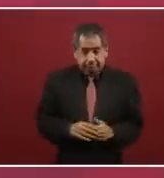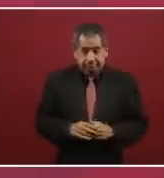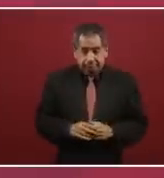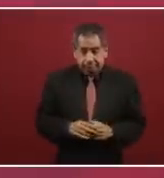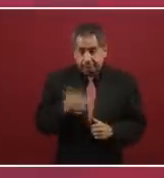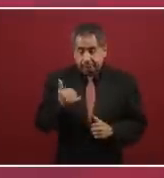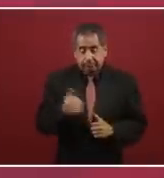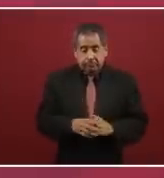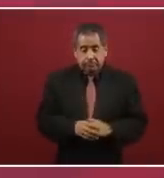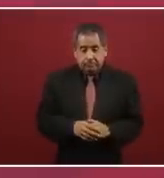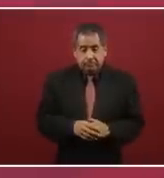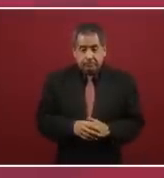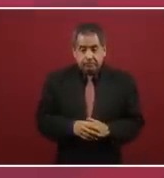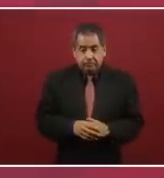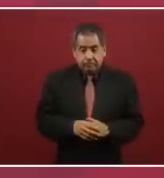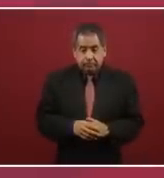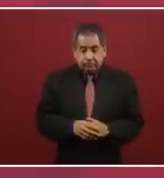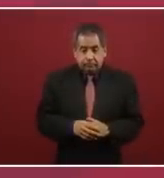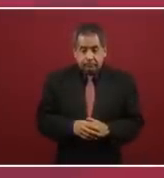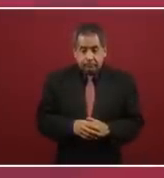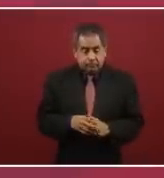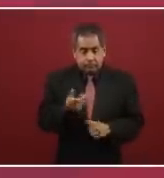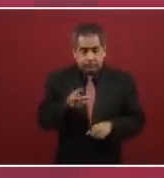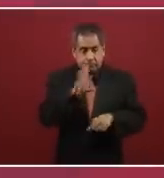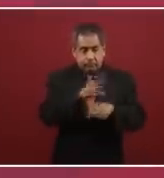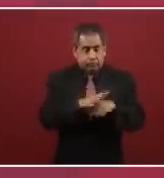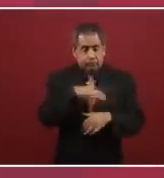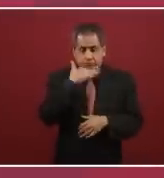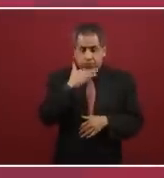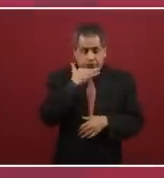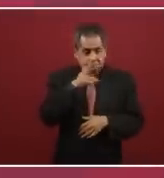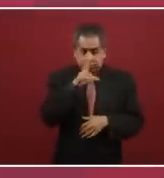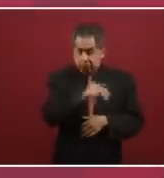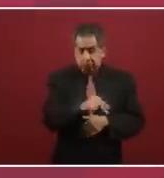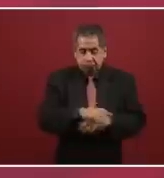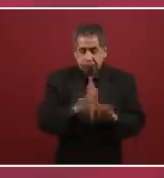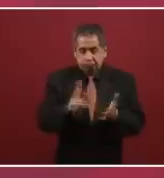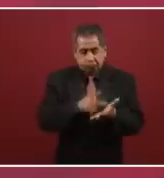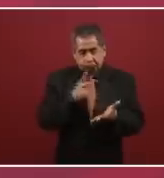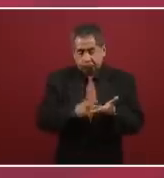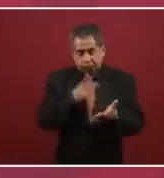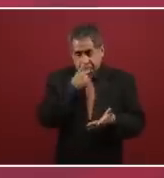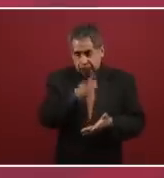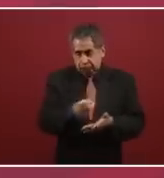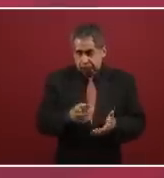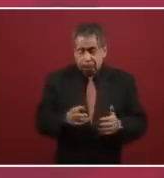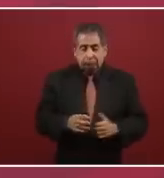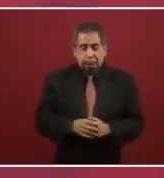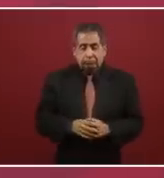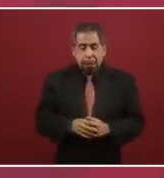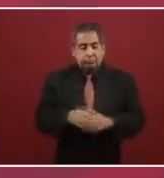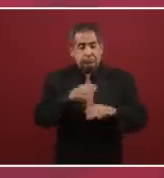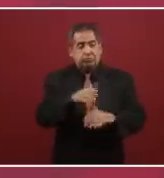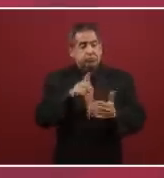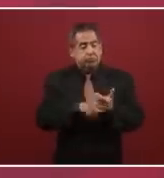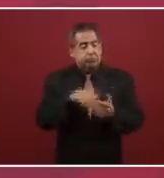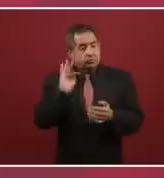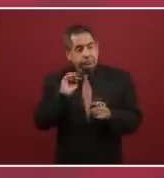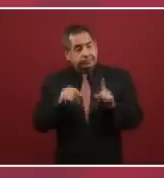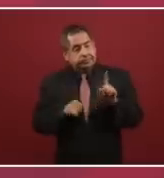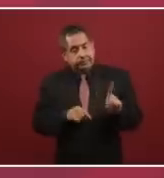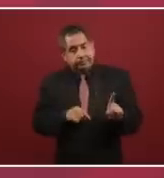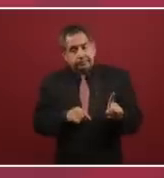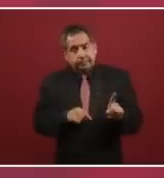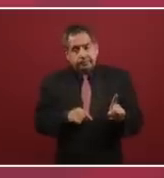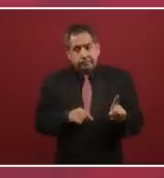Y pues no se permite la corrupción, ya lo hemos dicho, en el caso de que sea